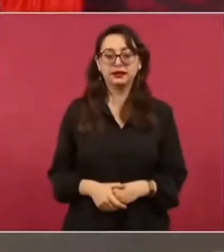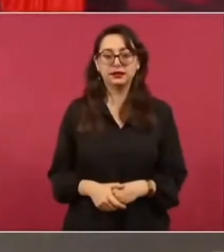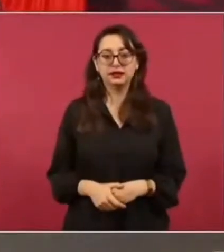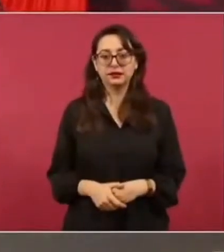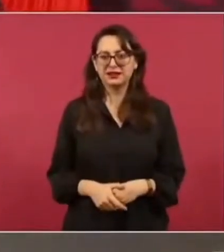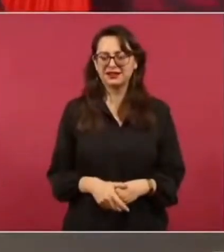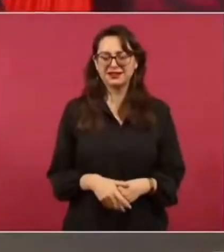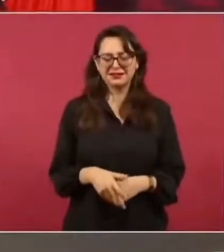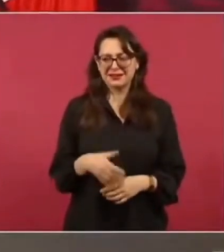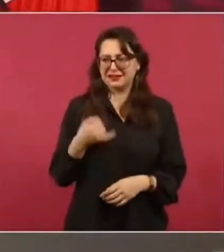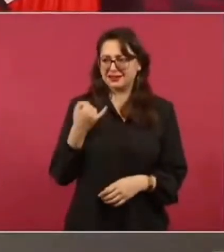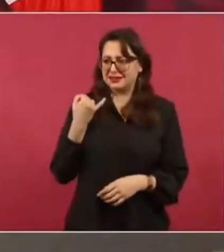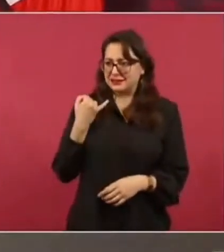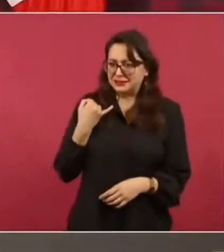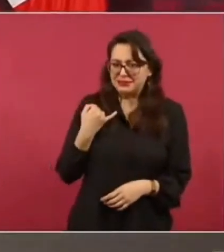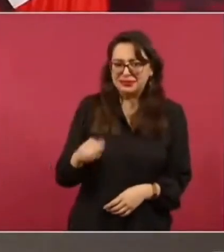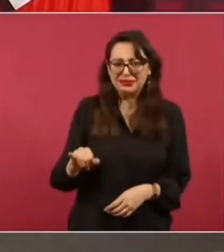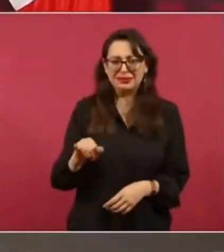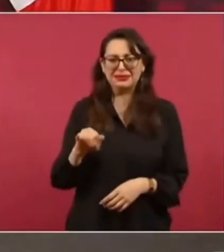Un insulto,